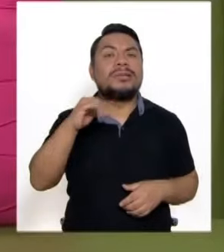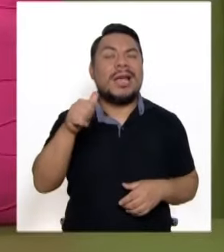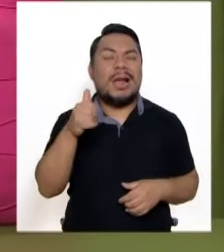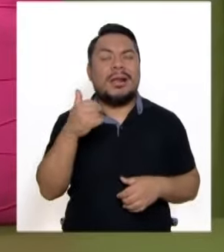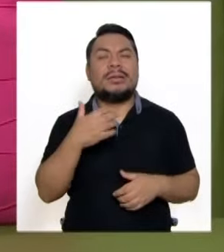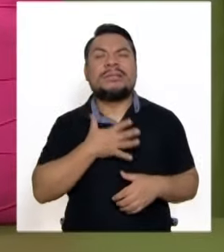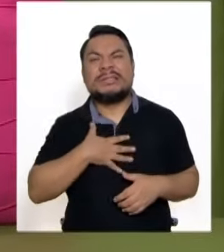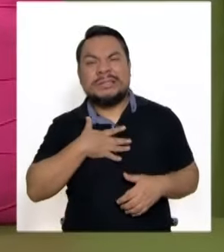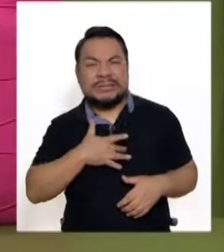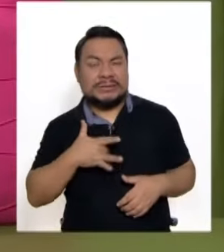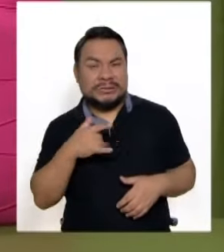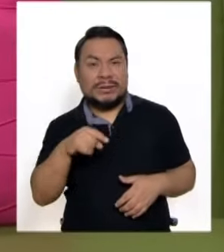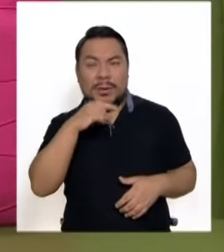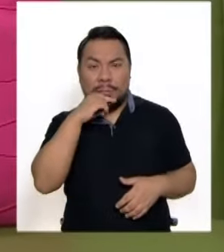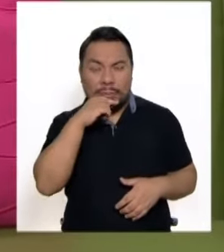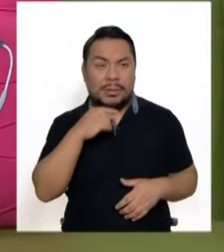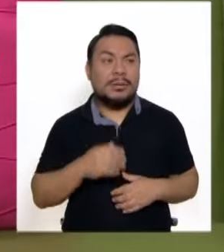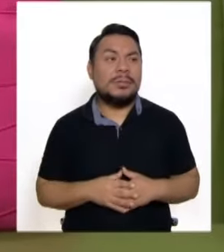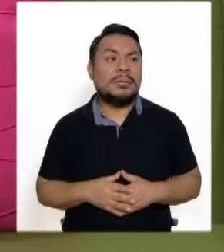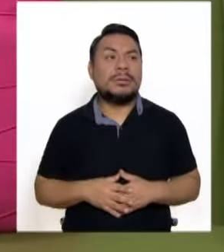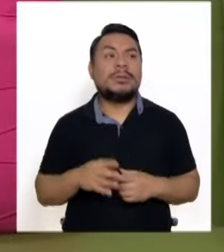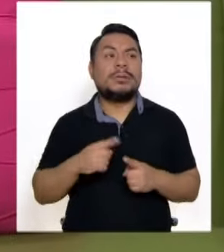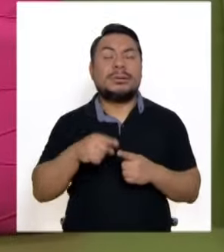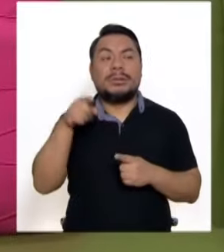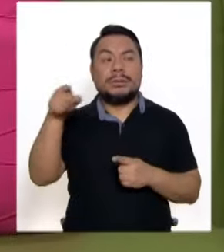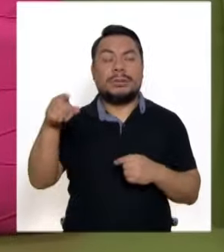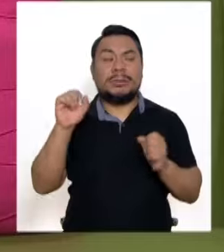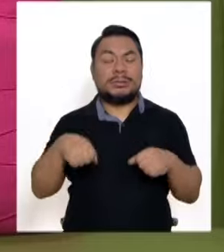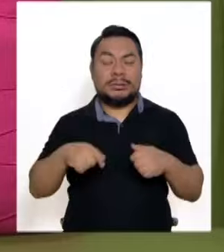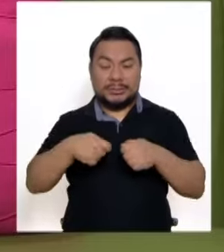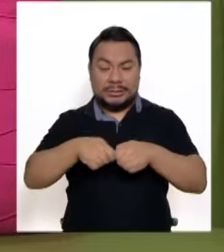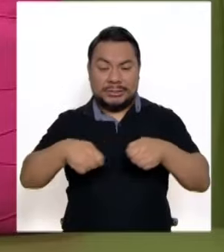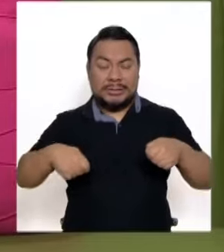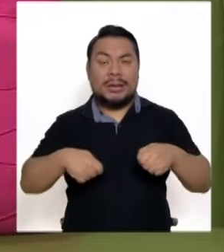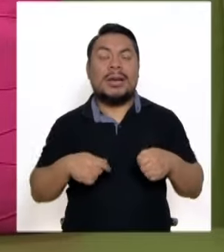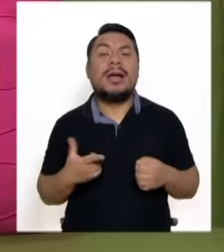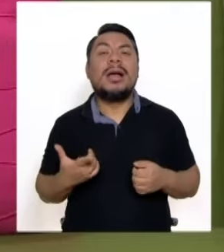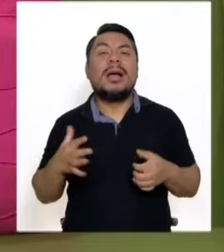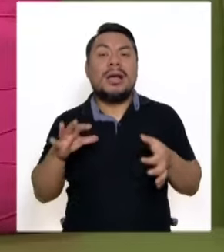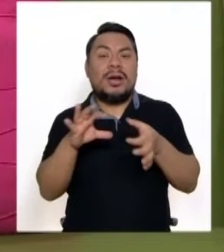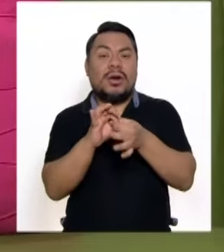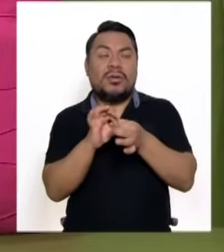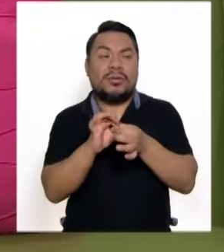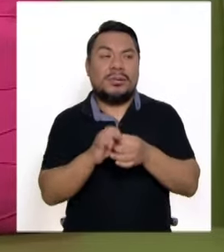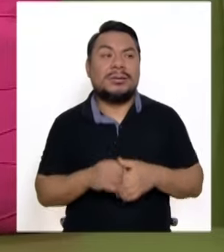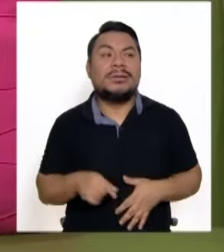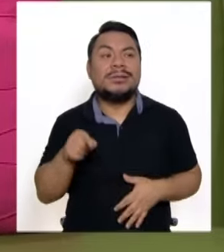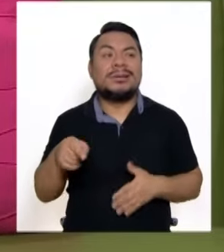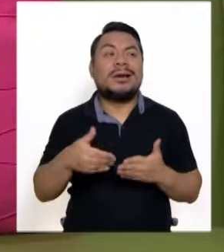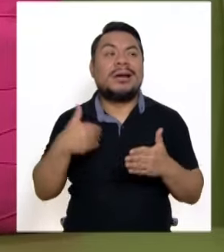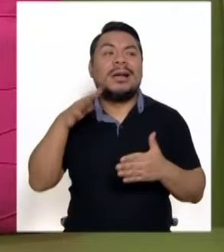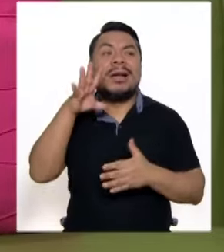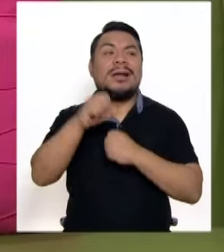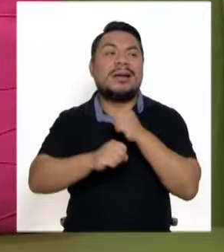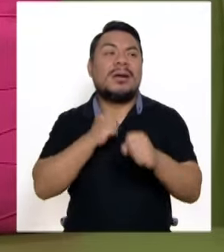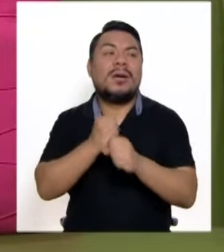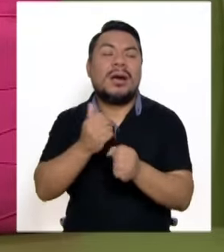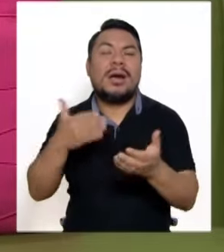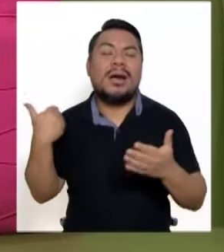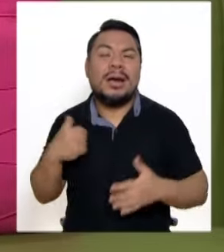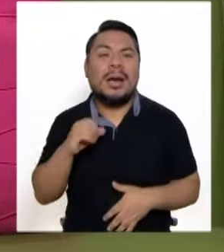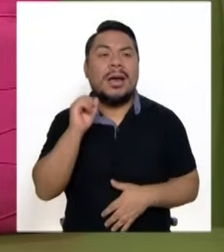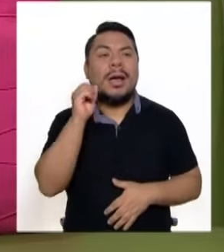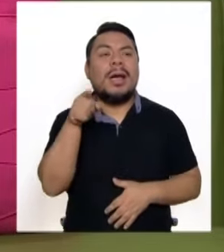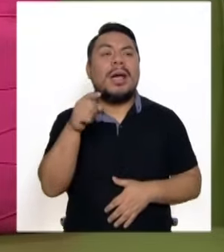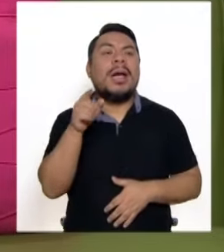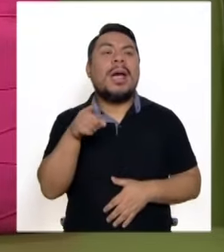sí es si es que se hizo ligadura de trompas. La ligadura de trompas adelanta en 5 años la menopausia. Es lo